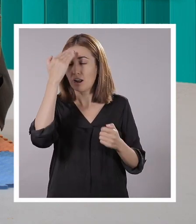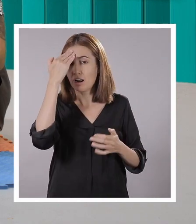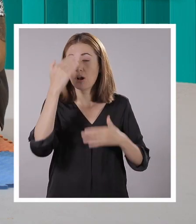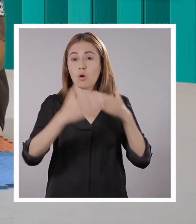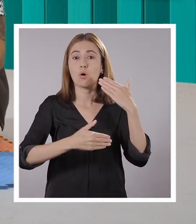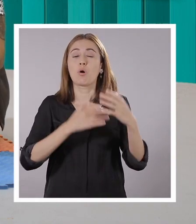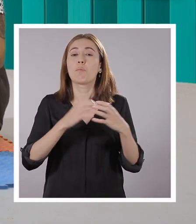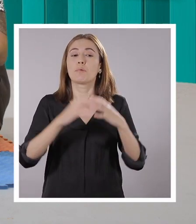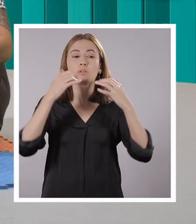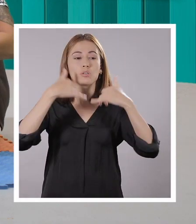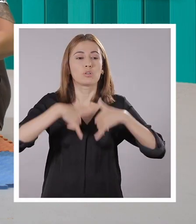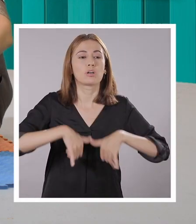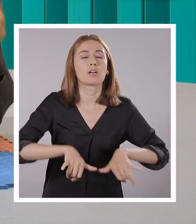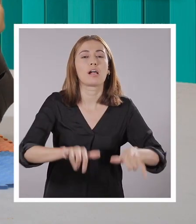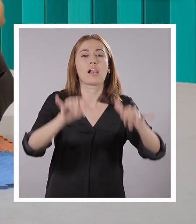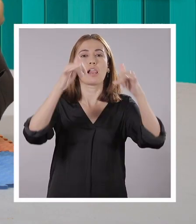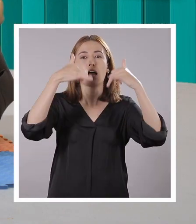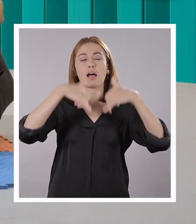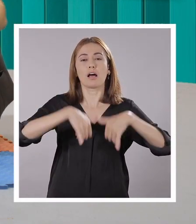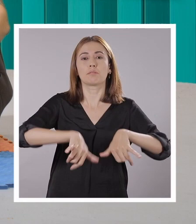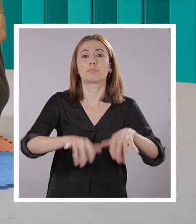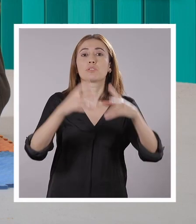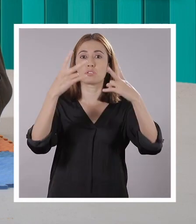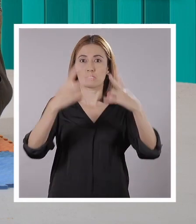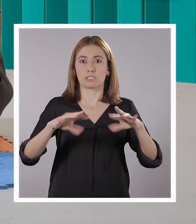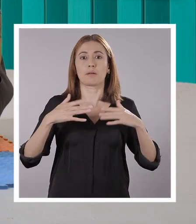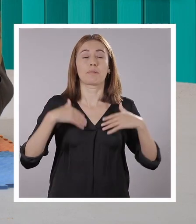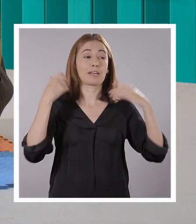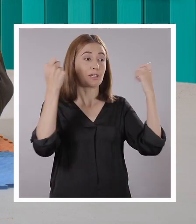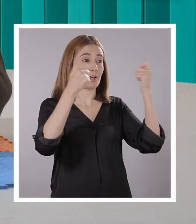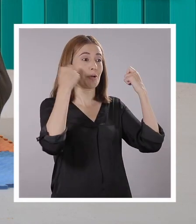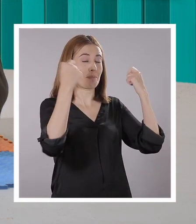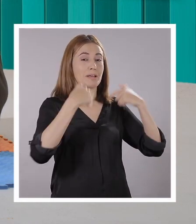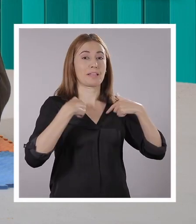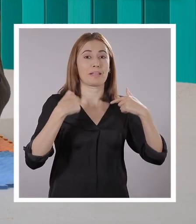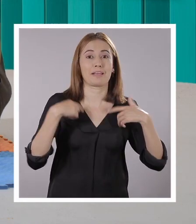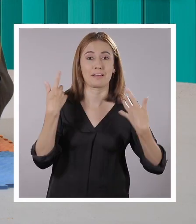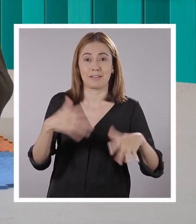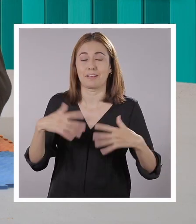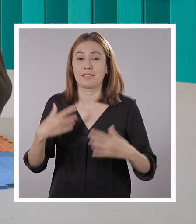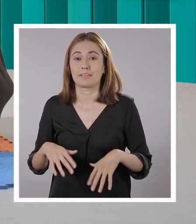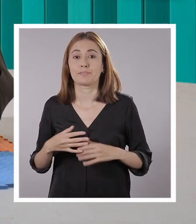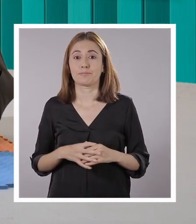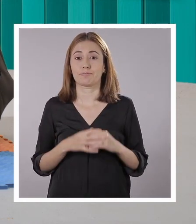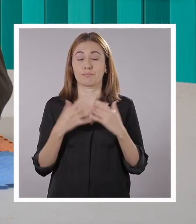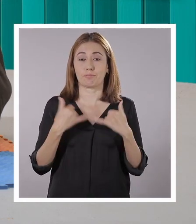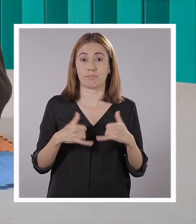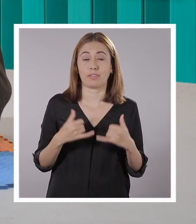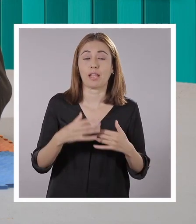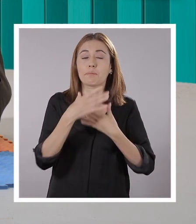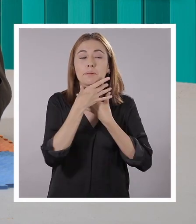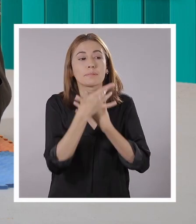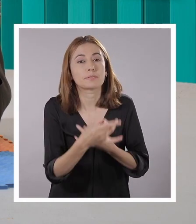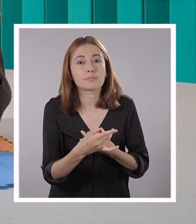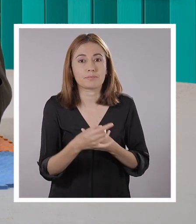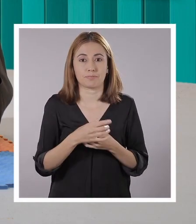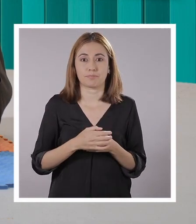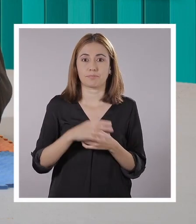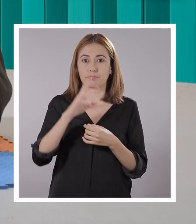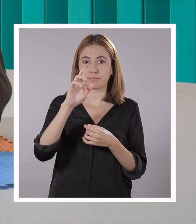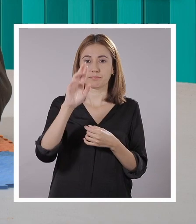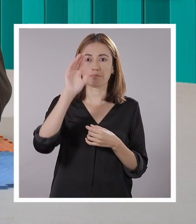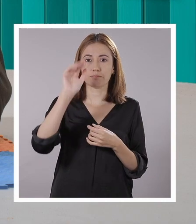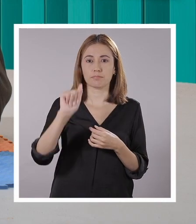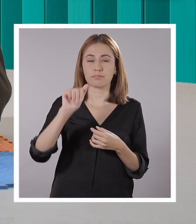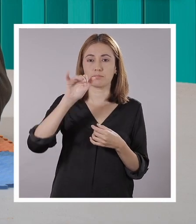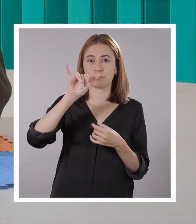eso aprendemos. Nos relajamos también. Sí, yo me divierto un montón contigo y sobre todo con este juego. A mí me encantó la